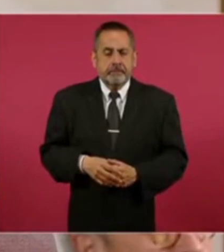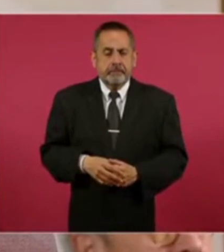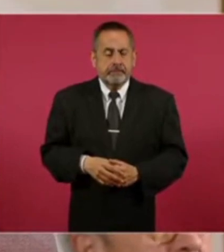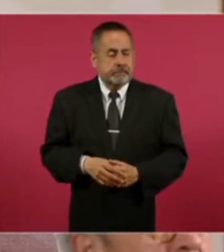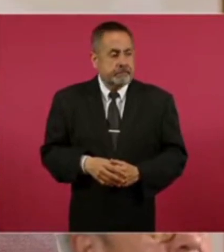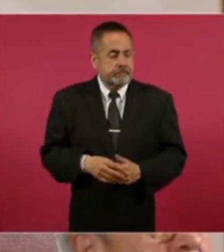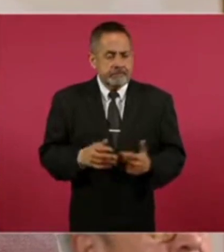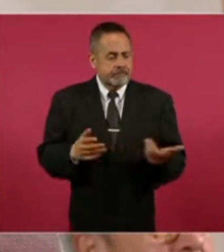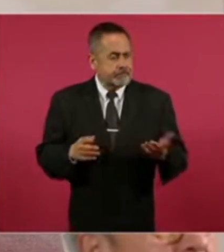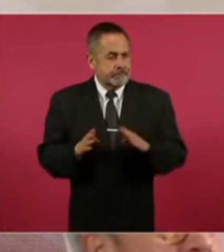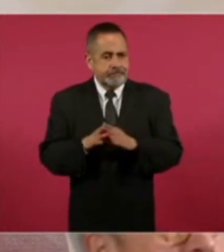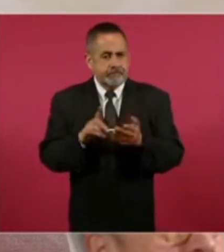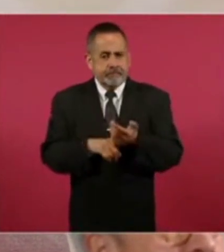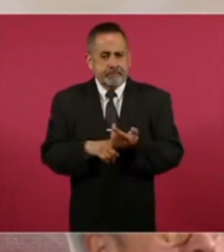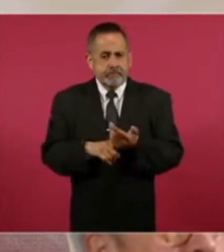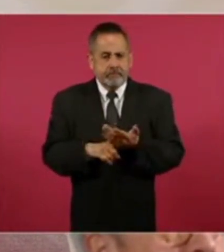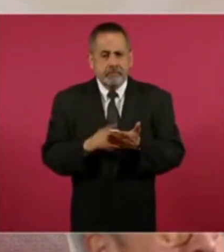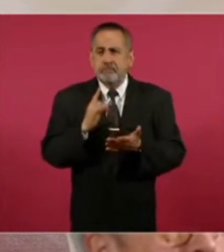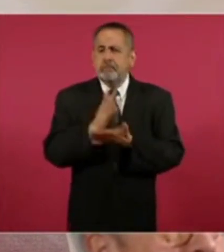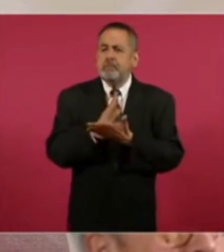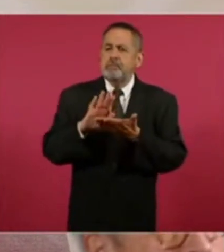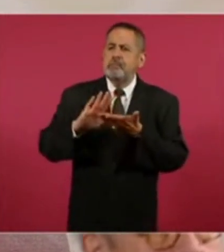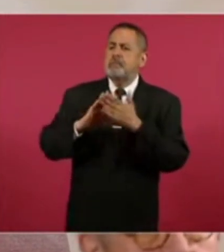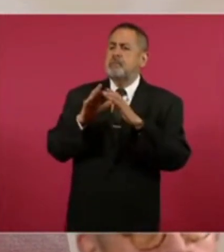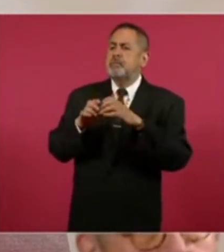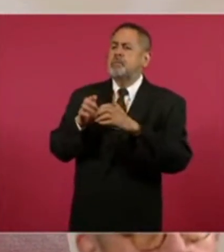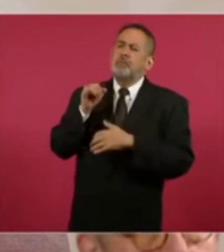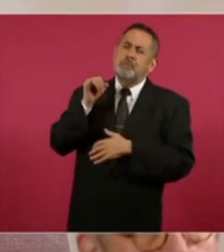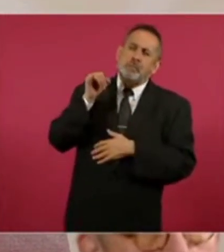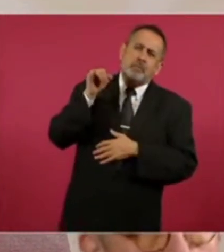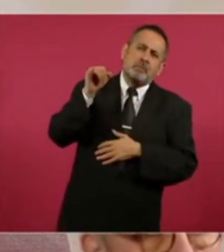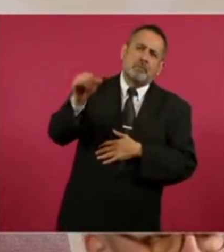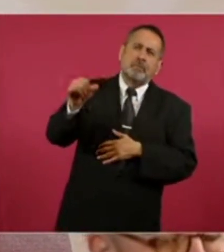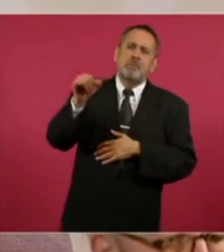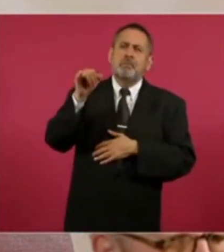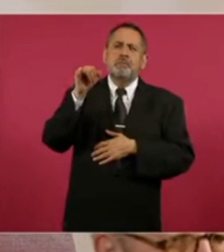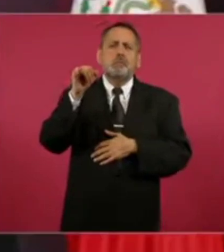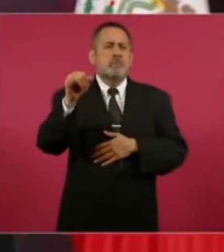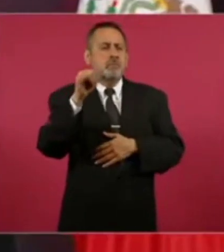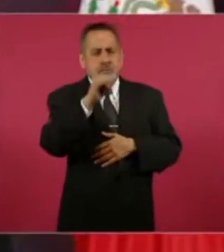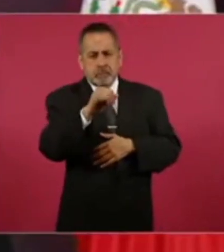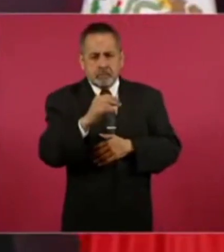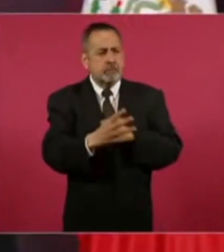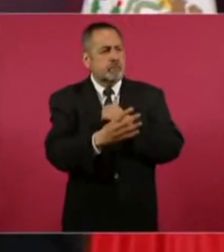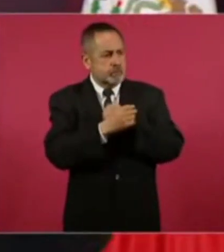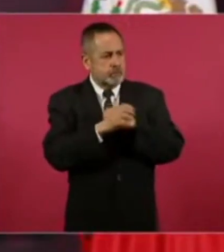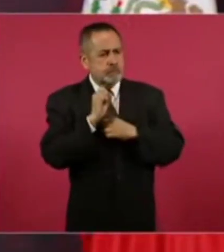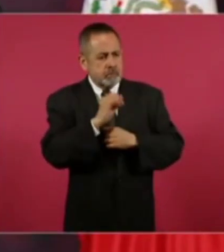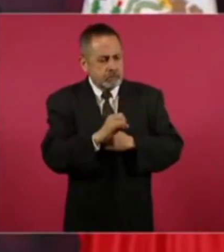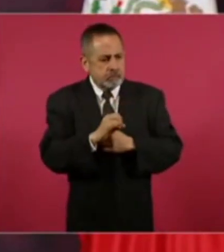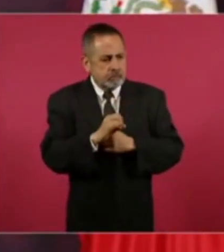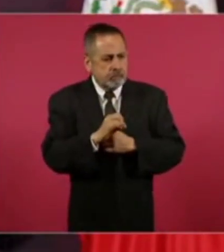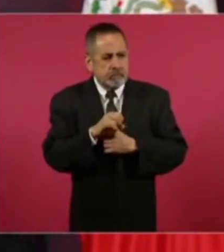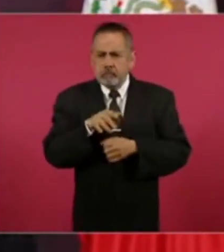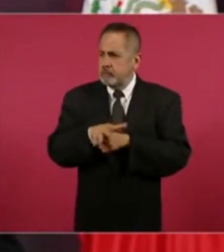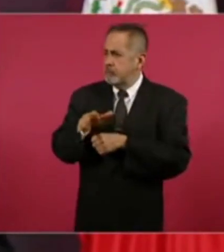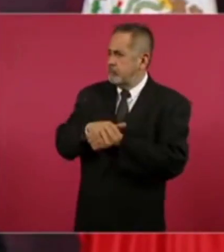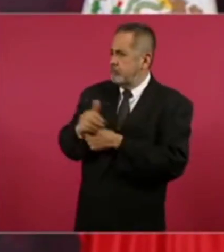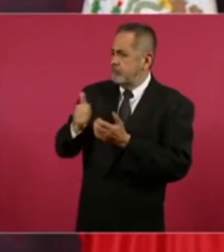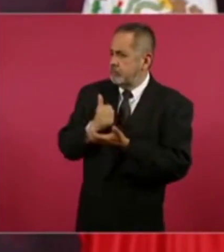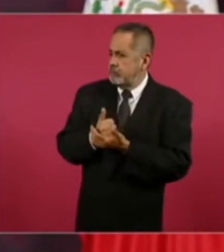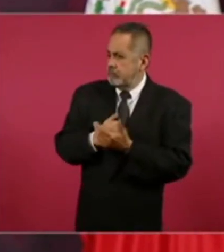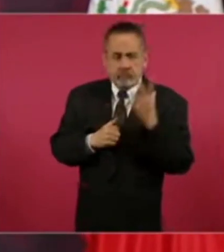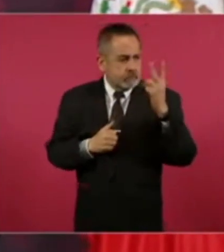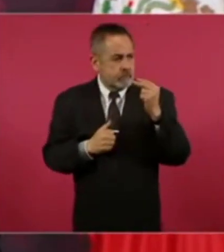pero solo en las comunidades más apartadas. Y ya lo estamos haciendo,